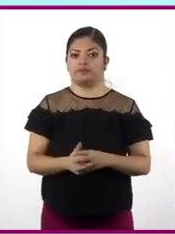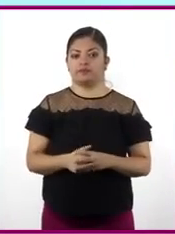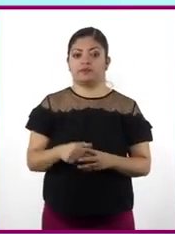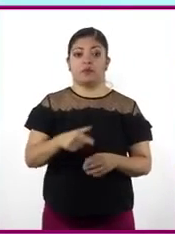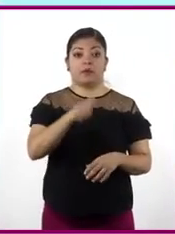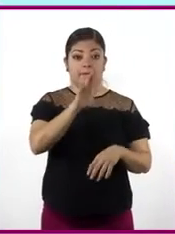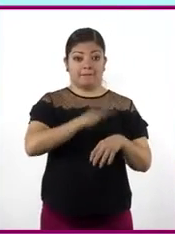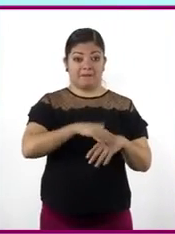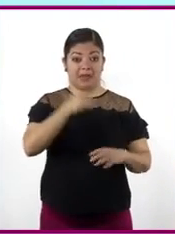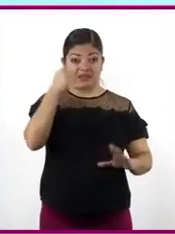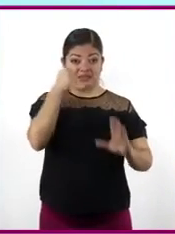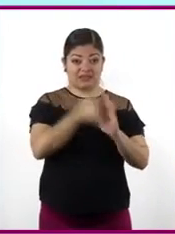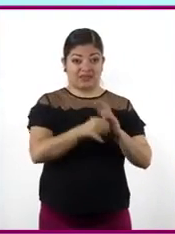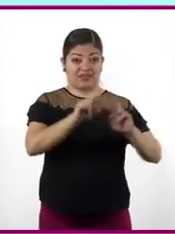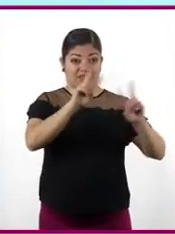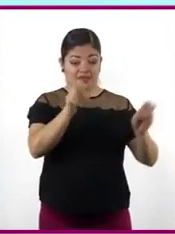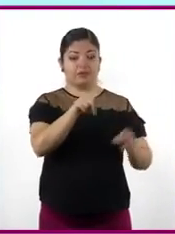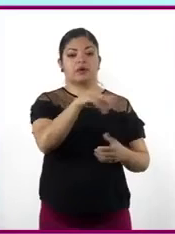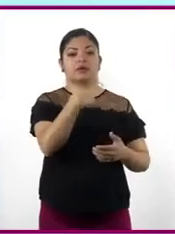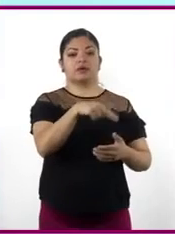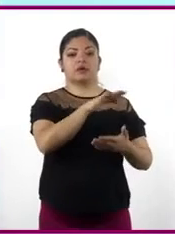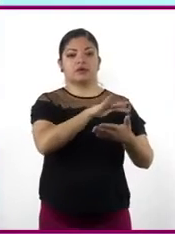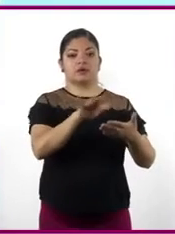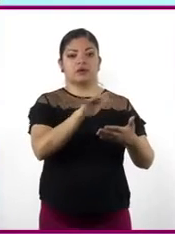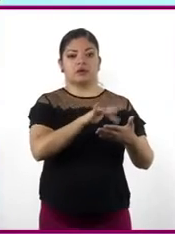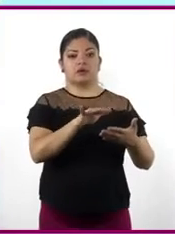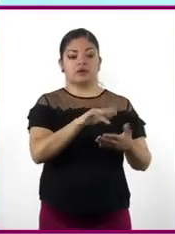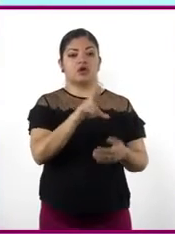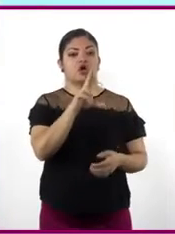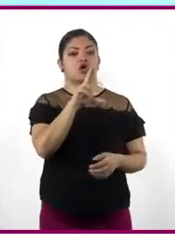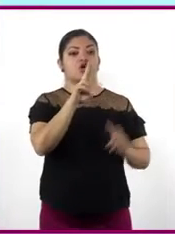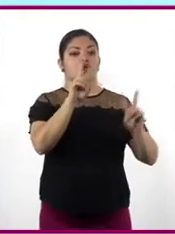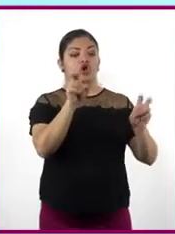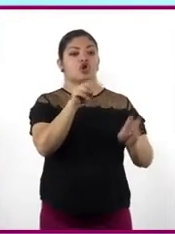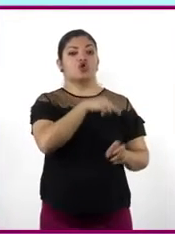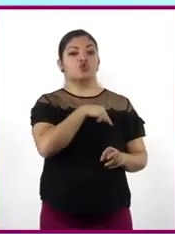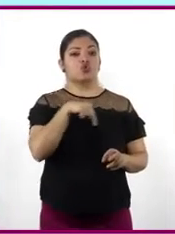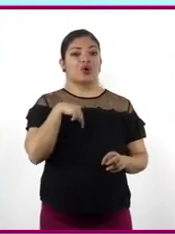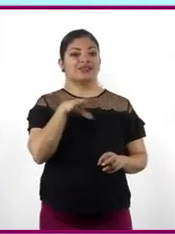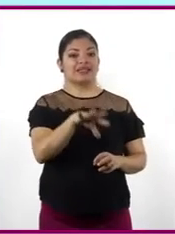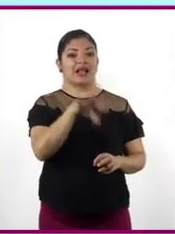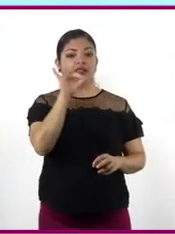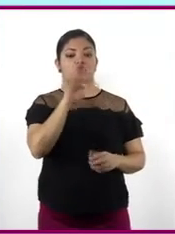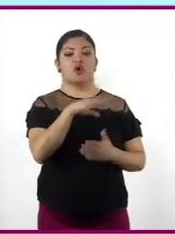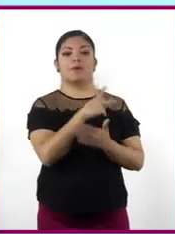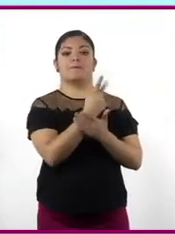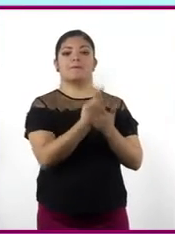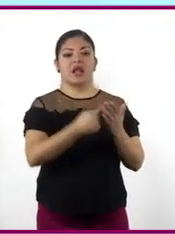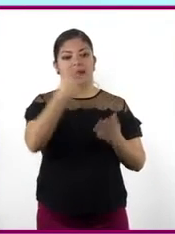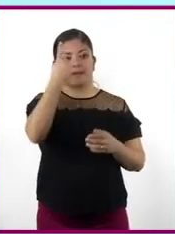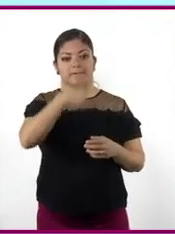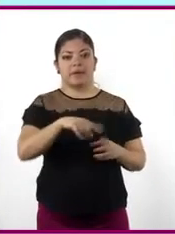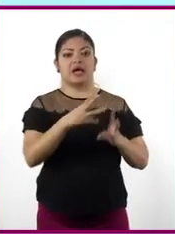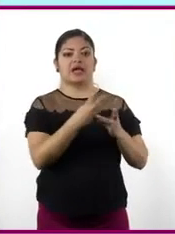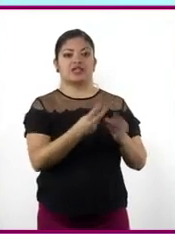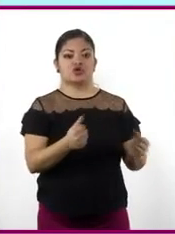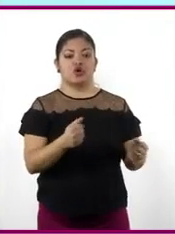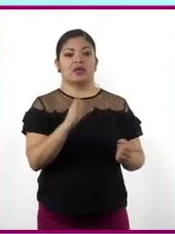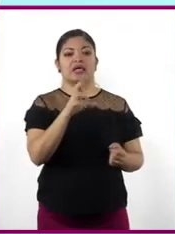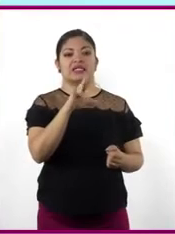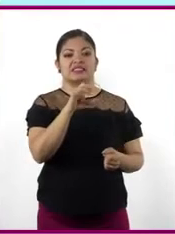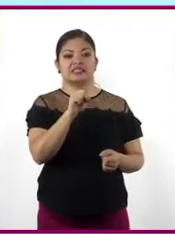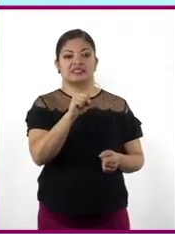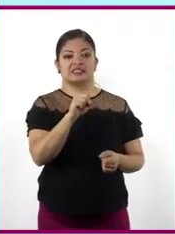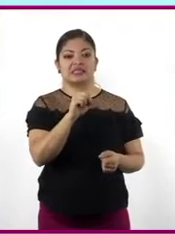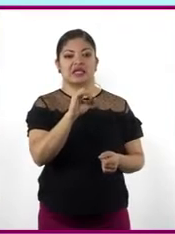más en el tema, les sugerimos la lectura del libro Nuestra elección, un plan para resolver la crisis climática de